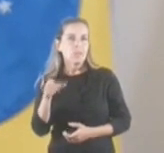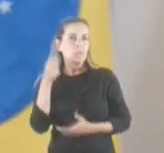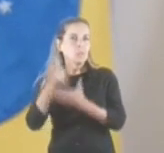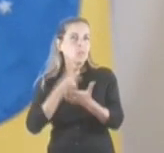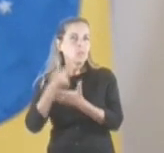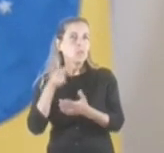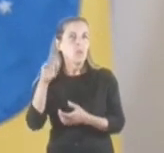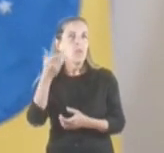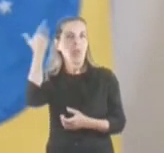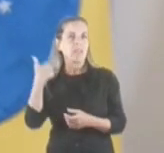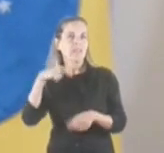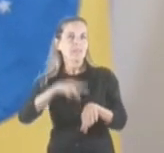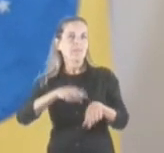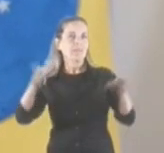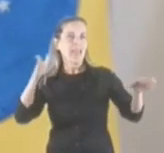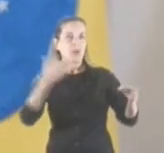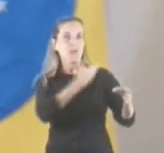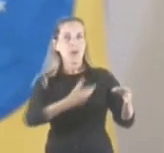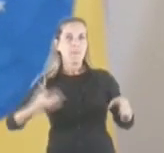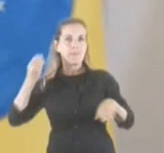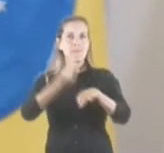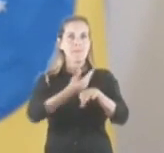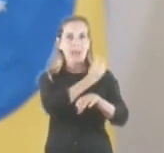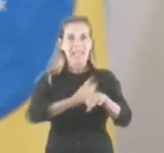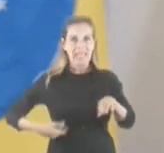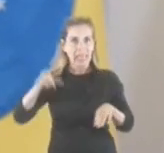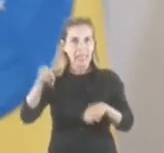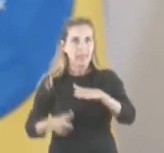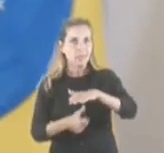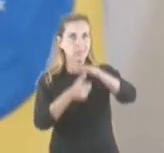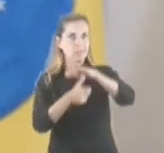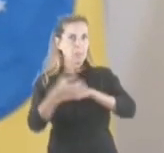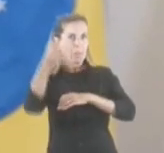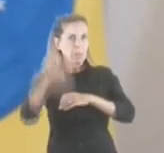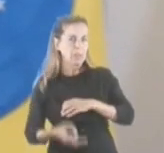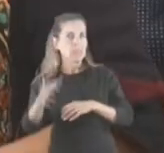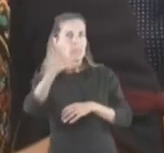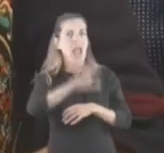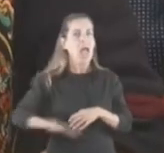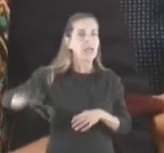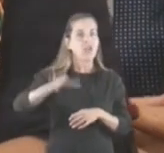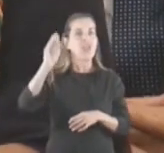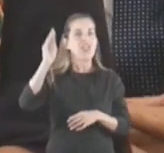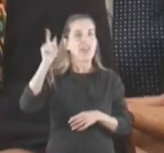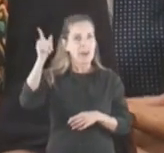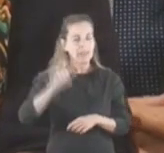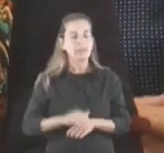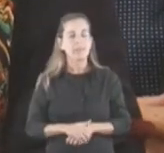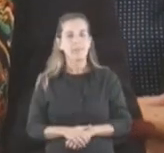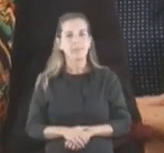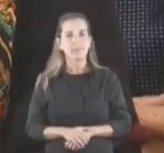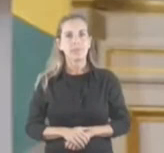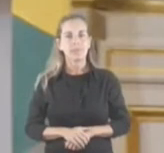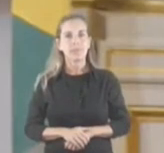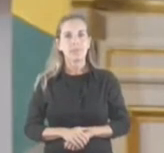que fue presidente, también a la región. Também vi nos anos que ele foi presidente como ele liderava a